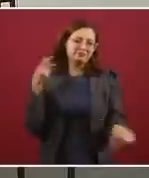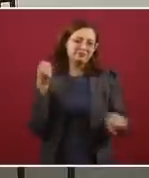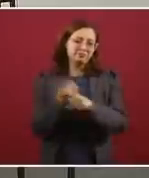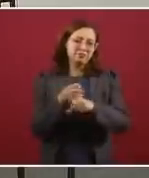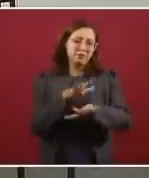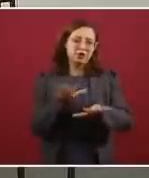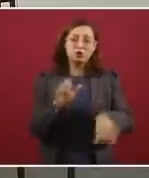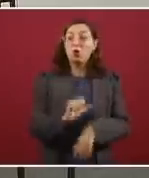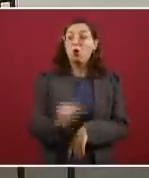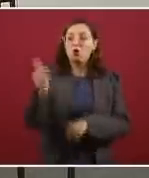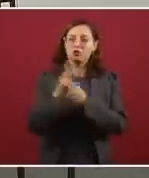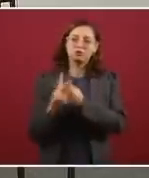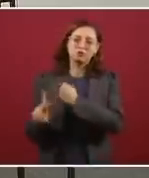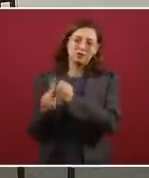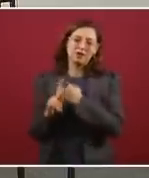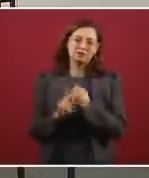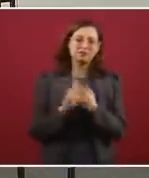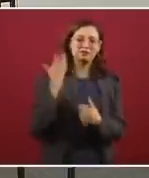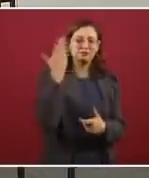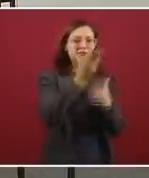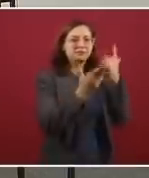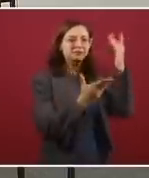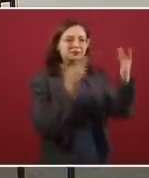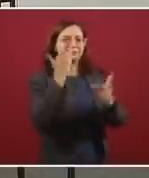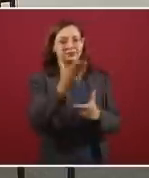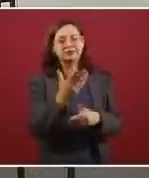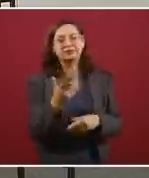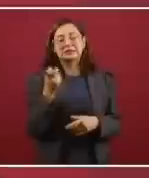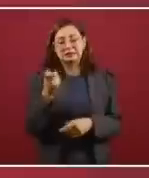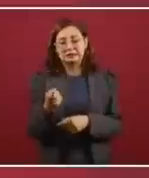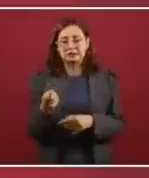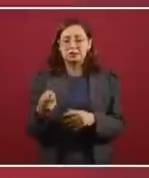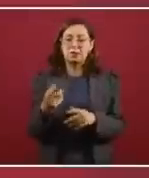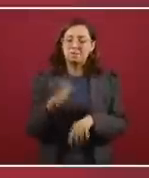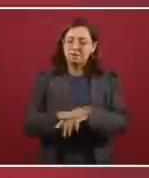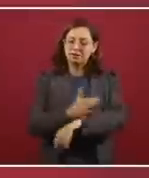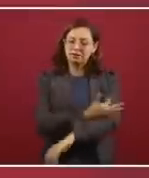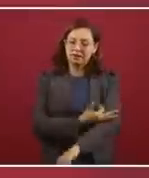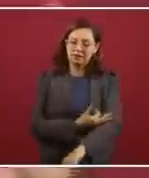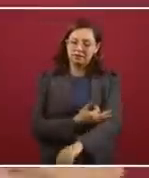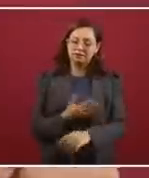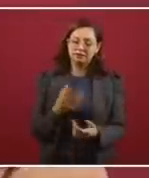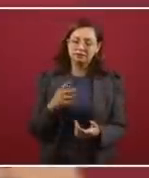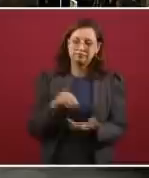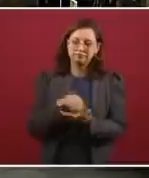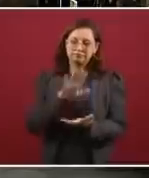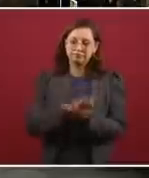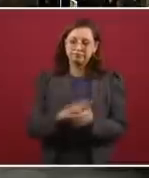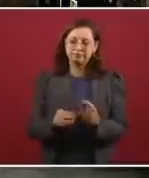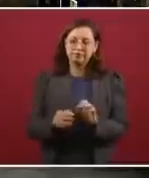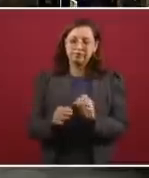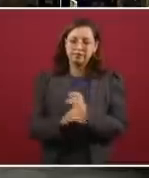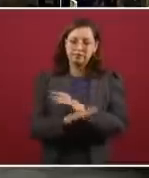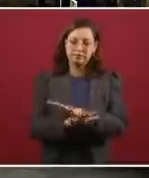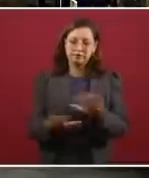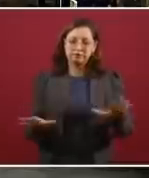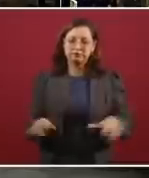de diferentes nacionalidades. Entonces, ese número lo tendré más tarde. Tú, por favor.